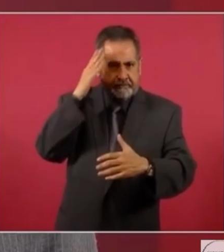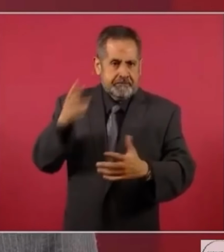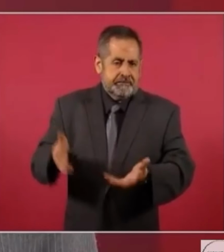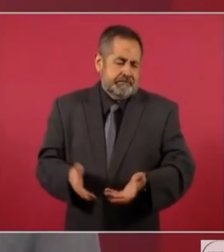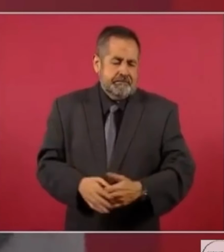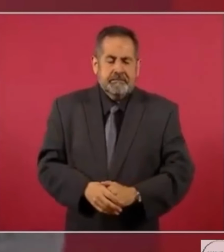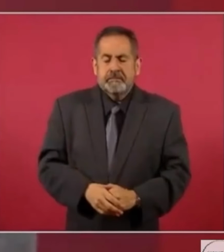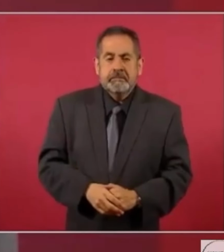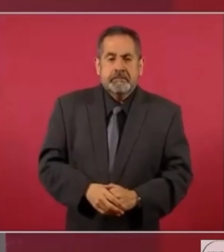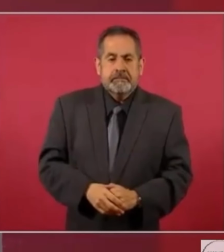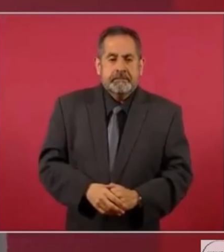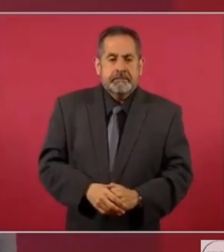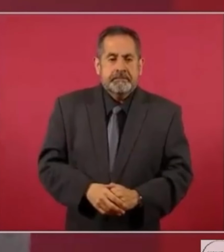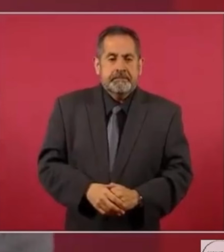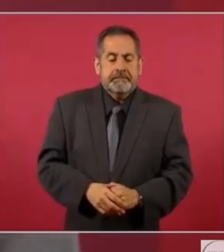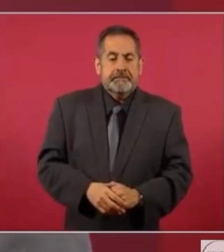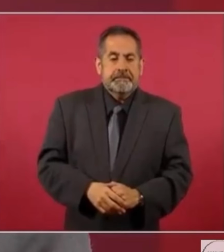Por eso